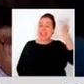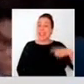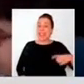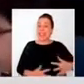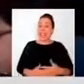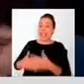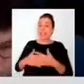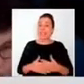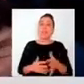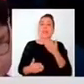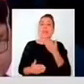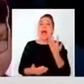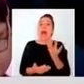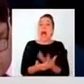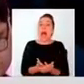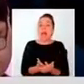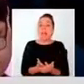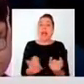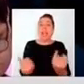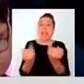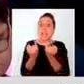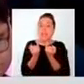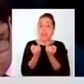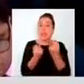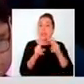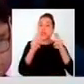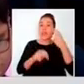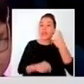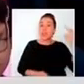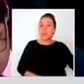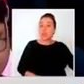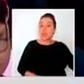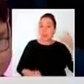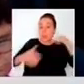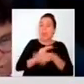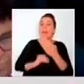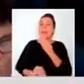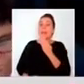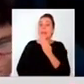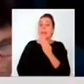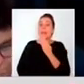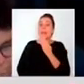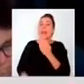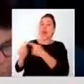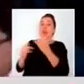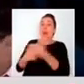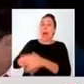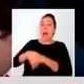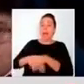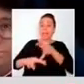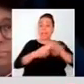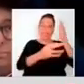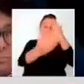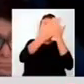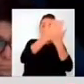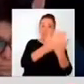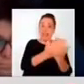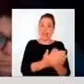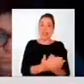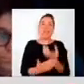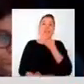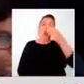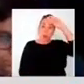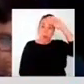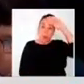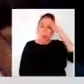recogían información sobre su propia intervención, sino que también aquella de los amigos de enfrente, del régimen cubano, del régimen de